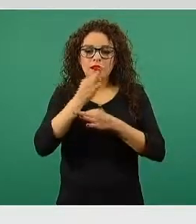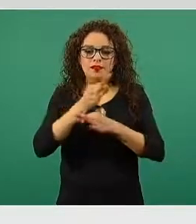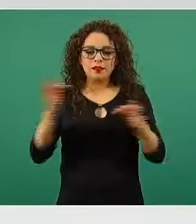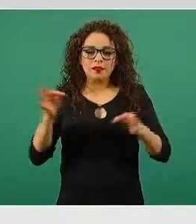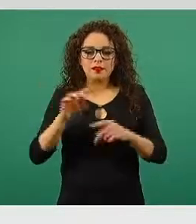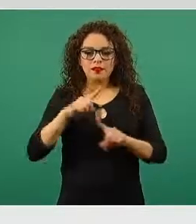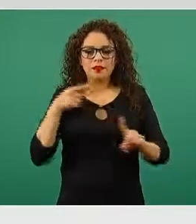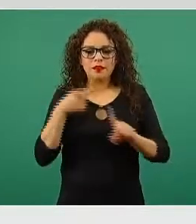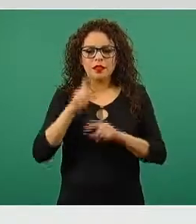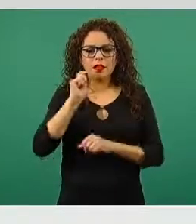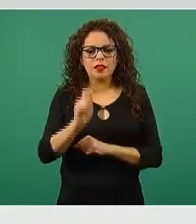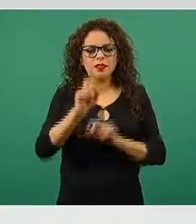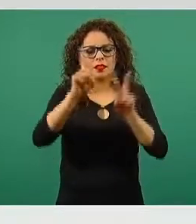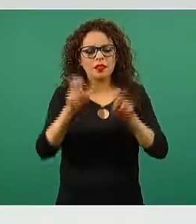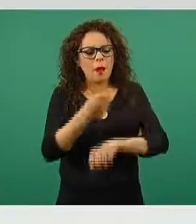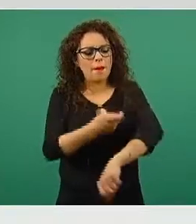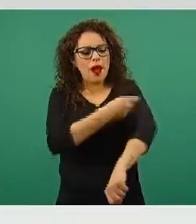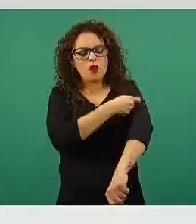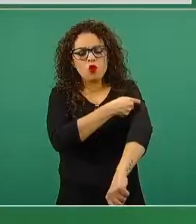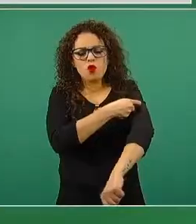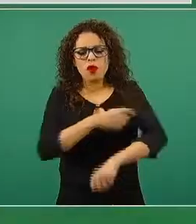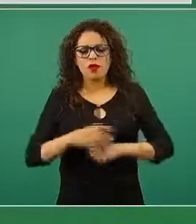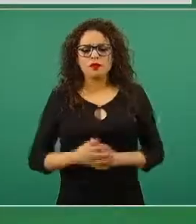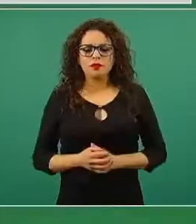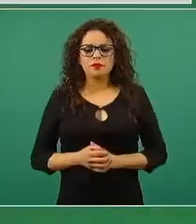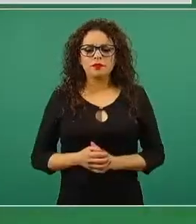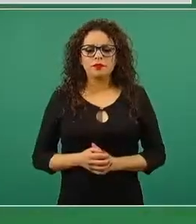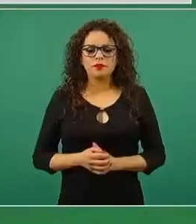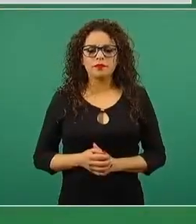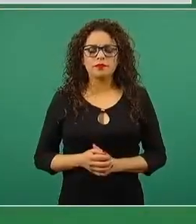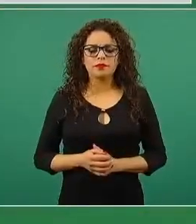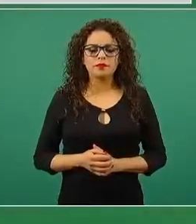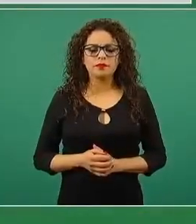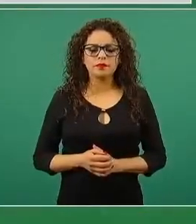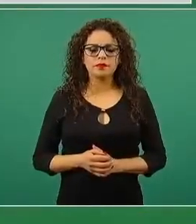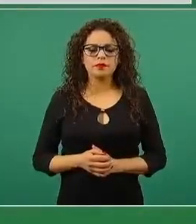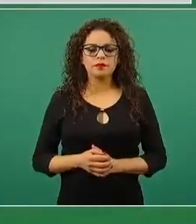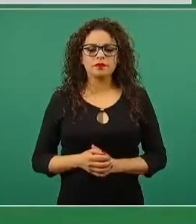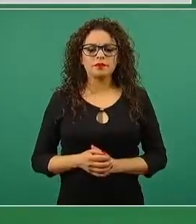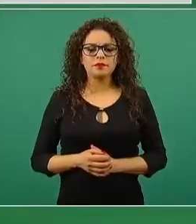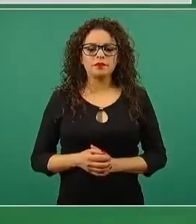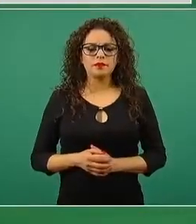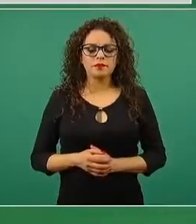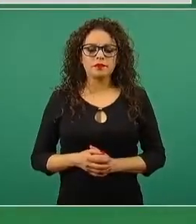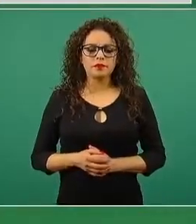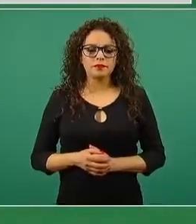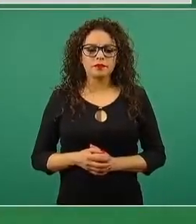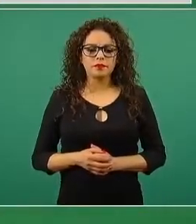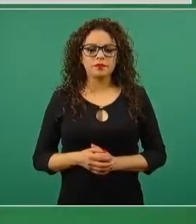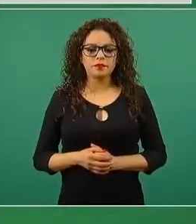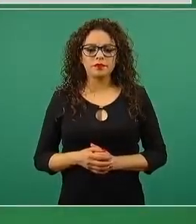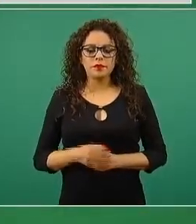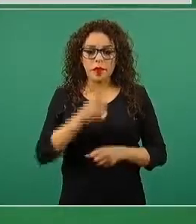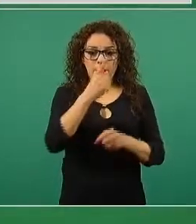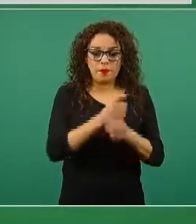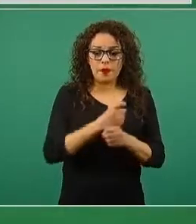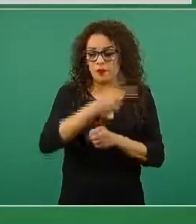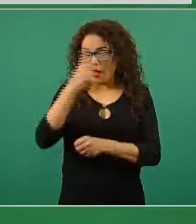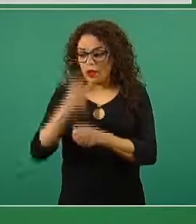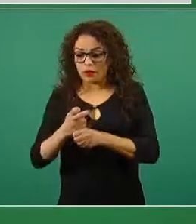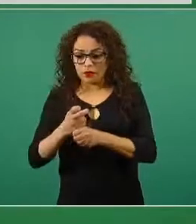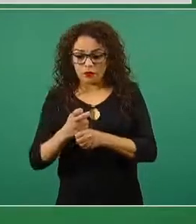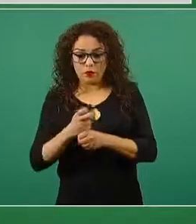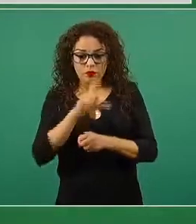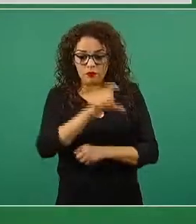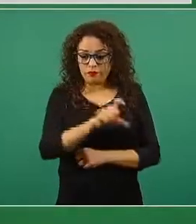las vacunas y los tiempos que hay que dejar pasar entre la primera y la segunda dosis, en caso